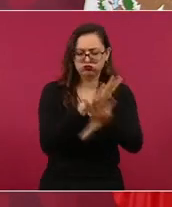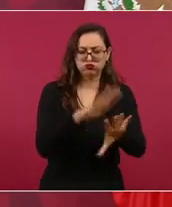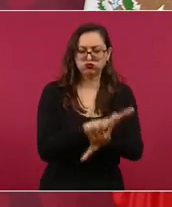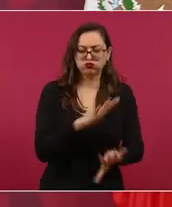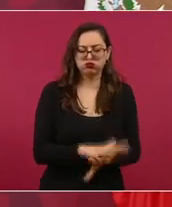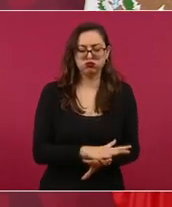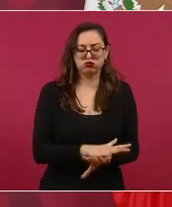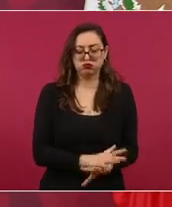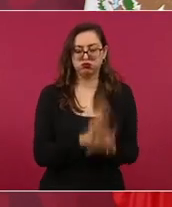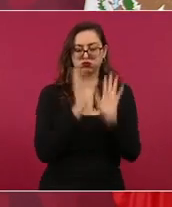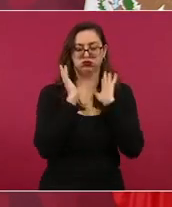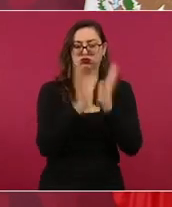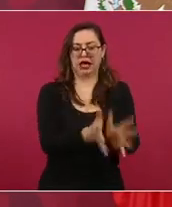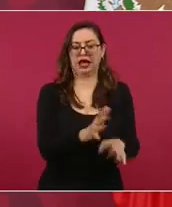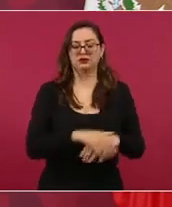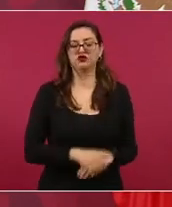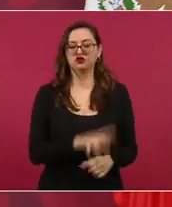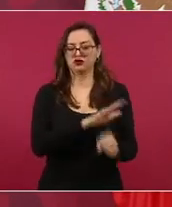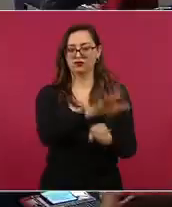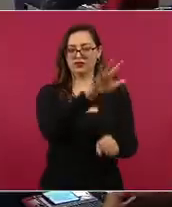Con eso ya tenemos mayoría.